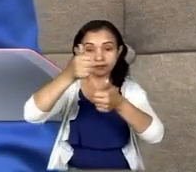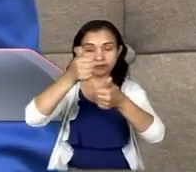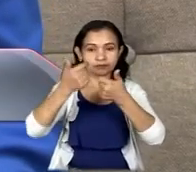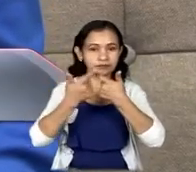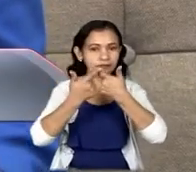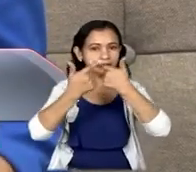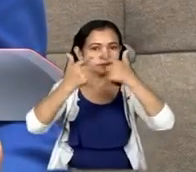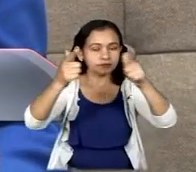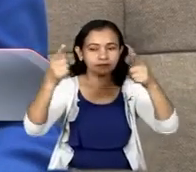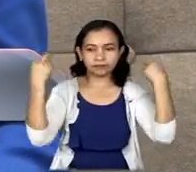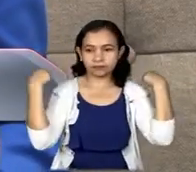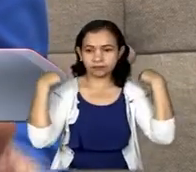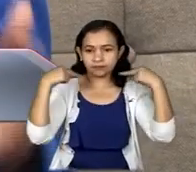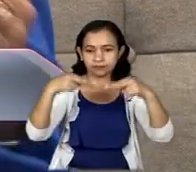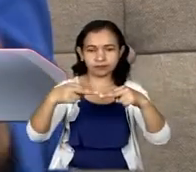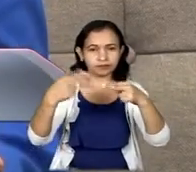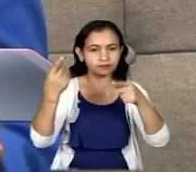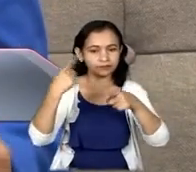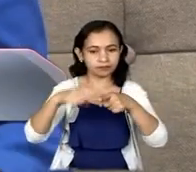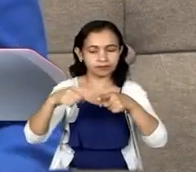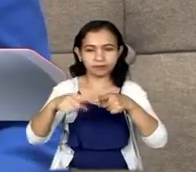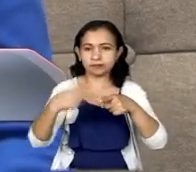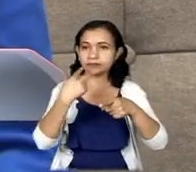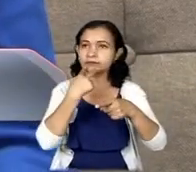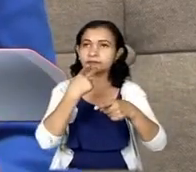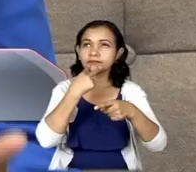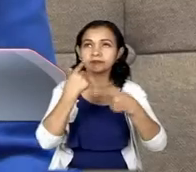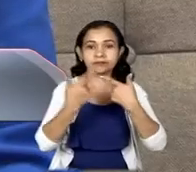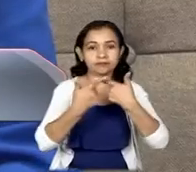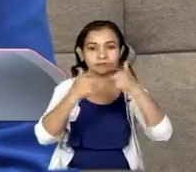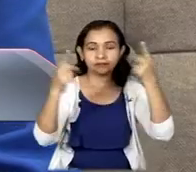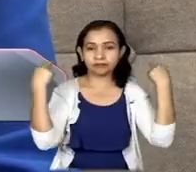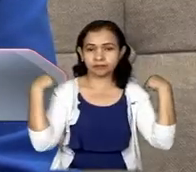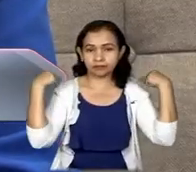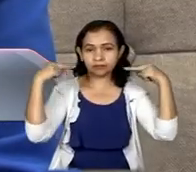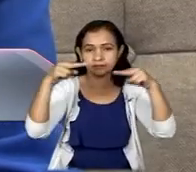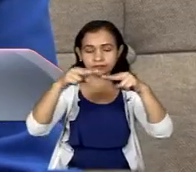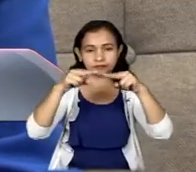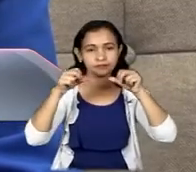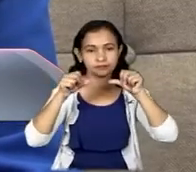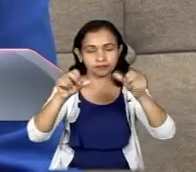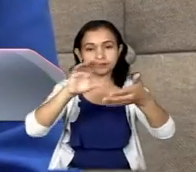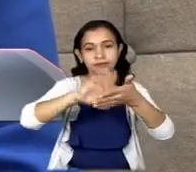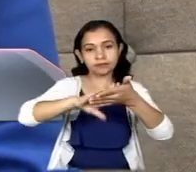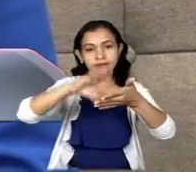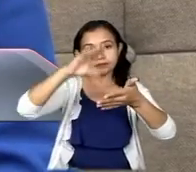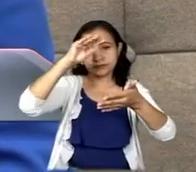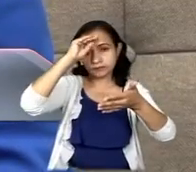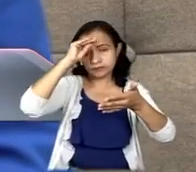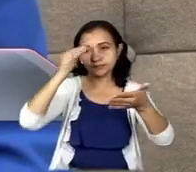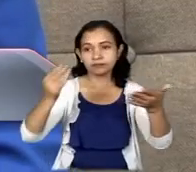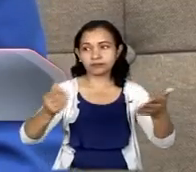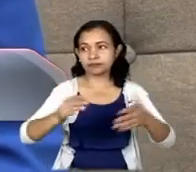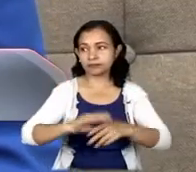gratuita. Es importante recalcar ese aspecto. De forma gratuita, para que el docente se siga preparando.